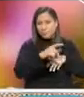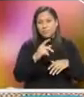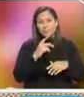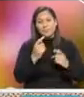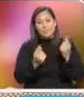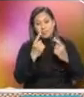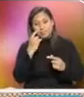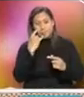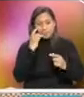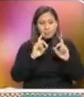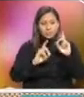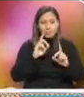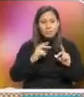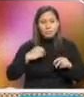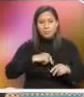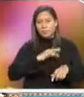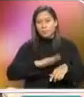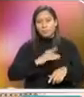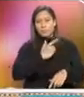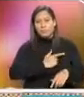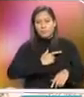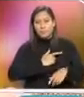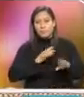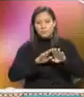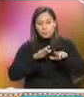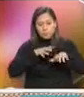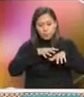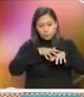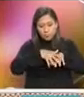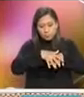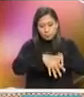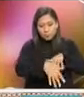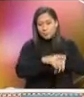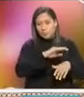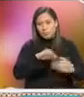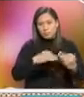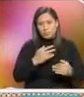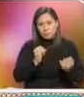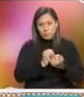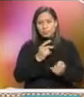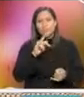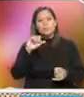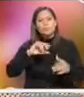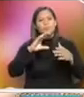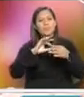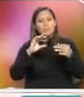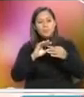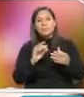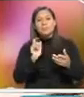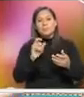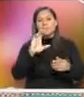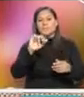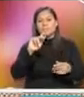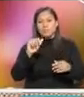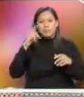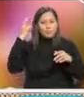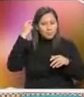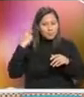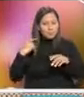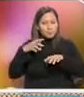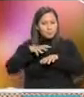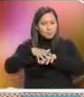estilistas tenemos como nuestras favoritas y básicamente hacemos todo el cabello igual, pero hoy les voy a explicar un poquito qué son las capas, qué es lo que